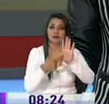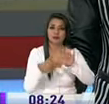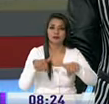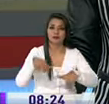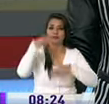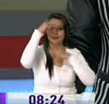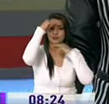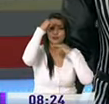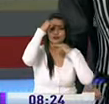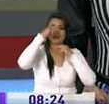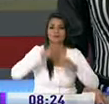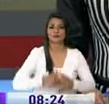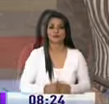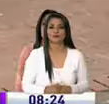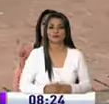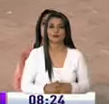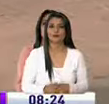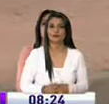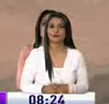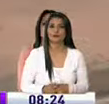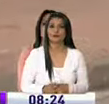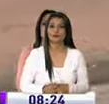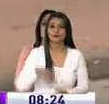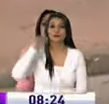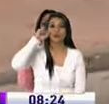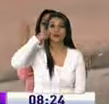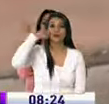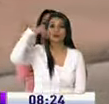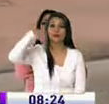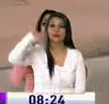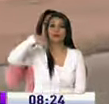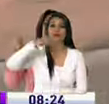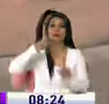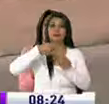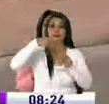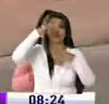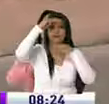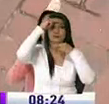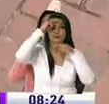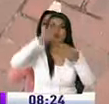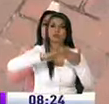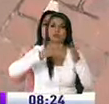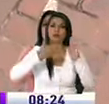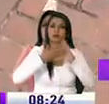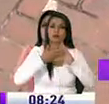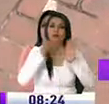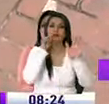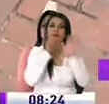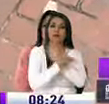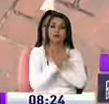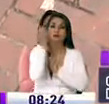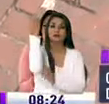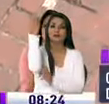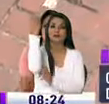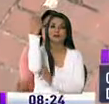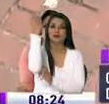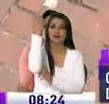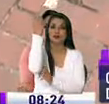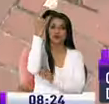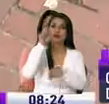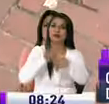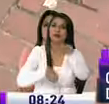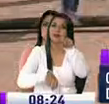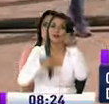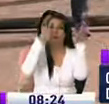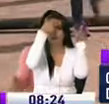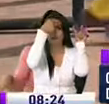nuestro noticiero. Recuerdan que este martes, el primer noticiero de la comunidad reportó el daño de un semáforo en el sector de la Marín por el choque